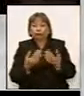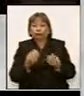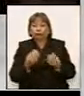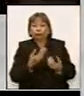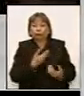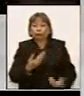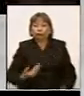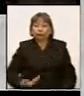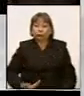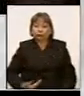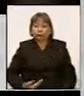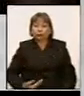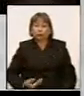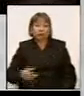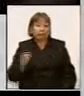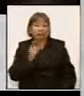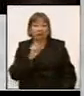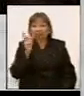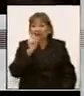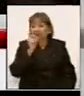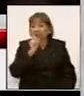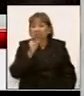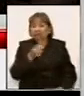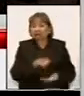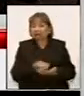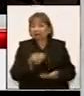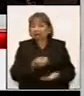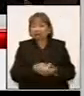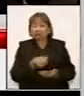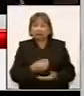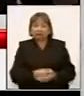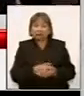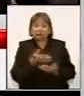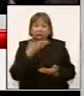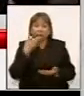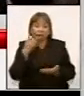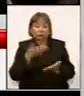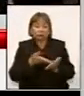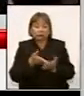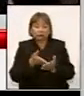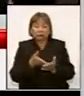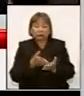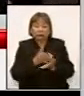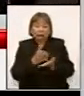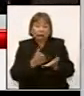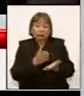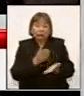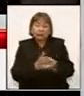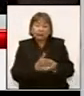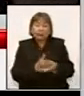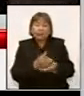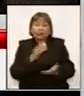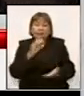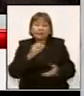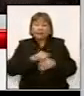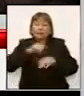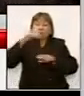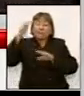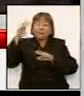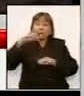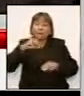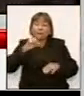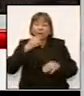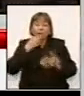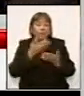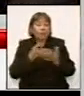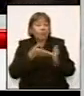gobierno regional y que no es gastado, ¿no? De la mejor manera, ¿no? Esa es una problemática porque Cerro de Pasco podría desarrollar de otra